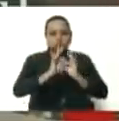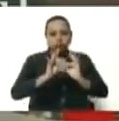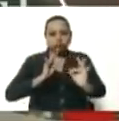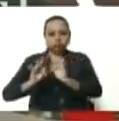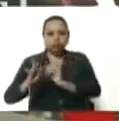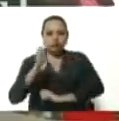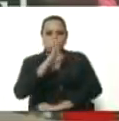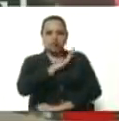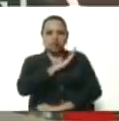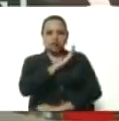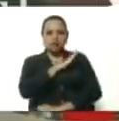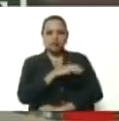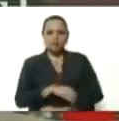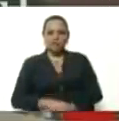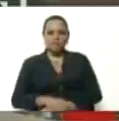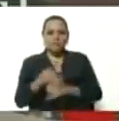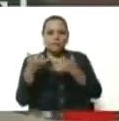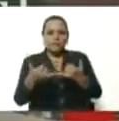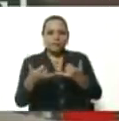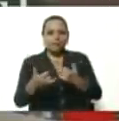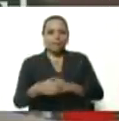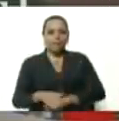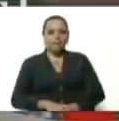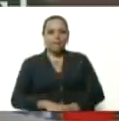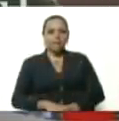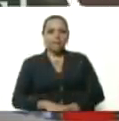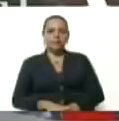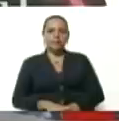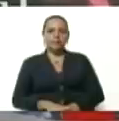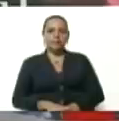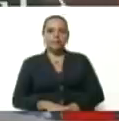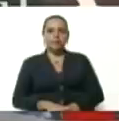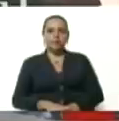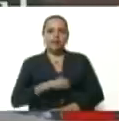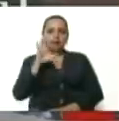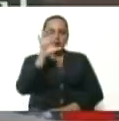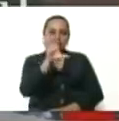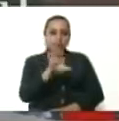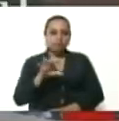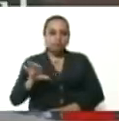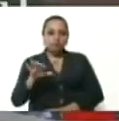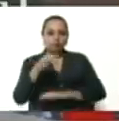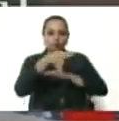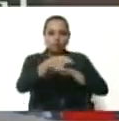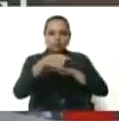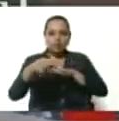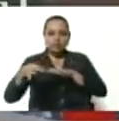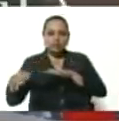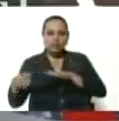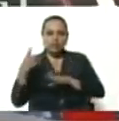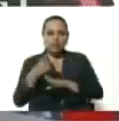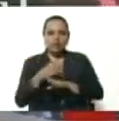que tenemos activos, estado por estado, municipio por municipio.